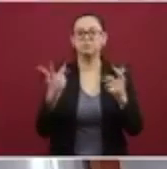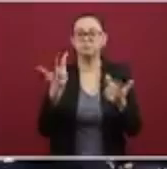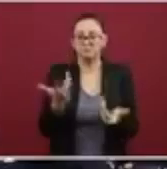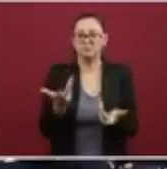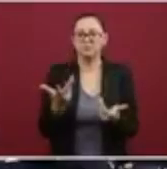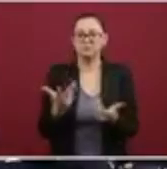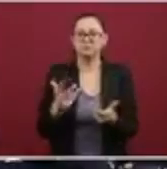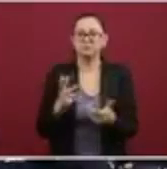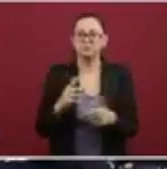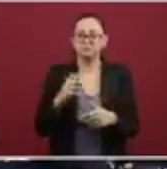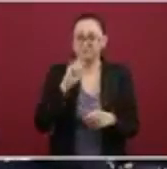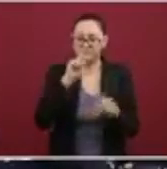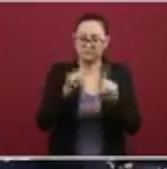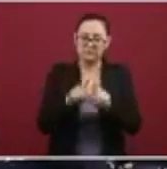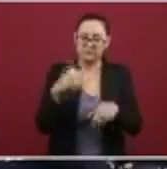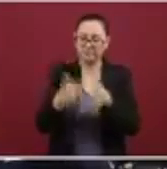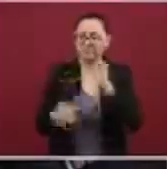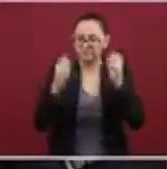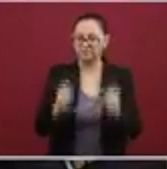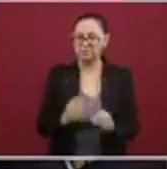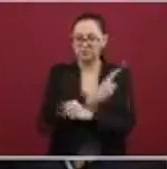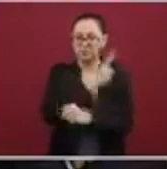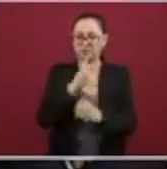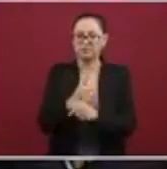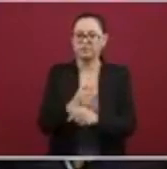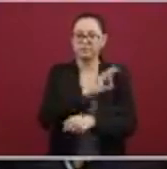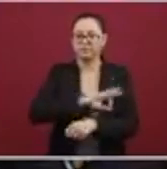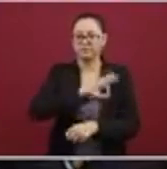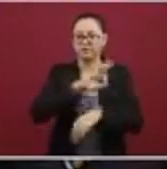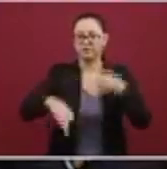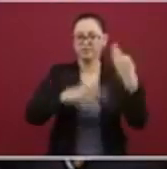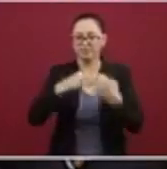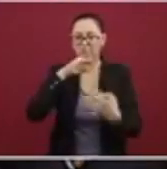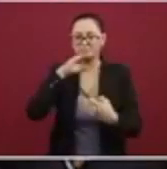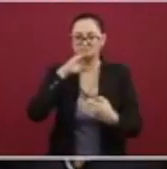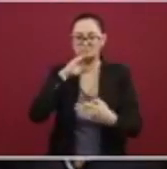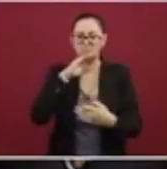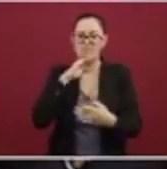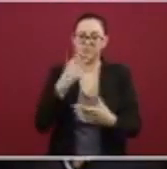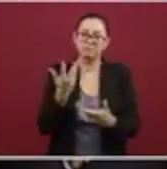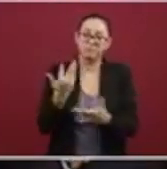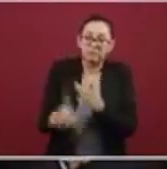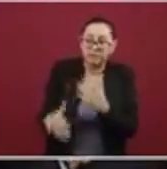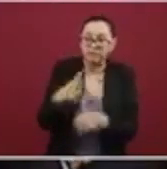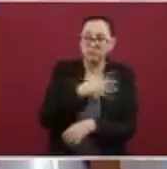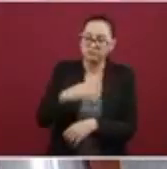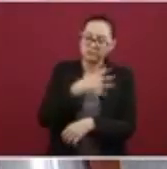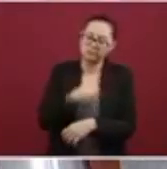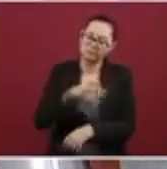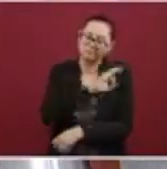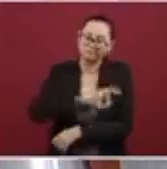es un gran flagelo de seguridad. Muchas felicidades y un abrazo a todas las mamás a las que les faltan sus hijos.